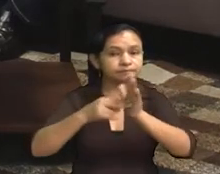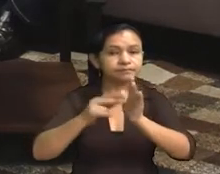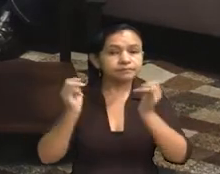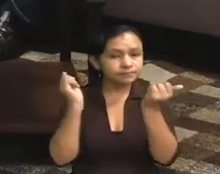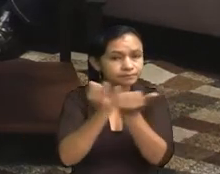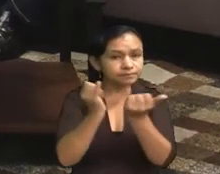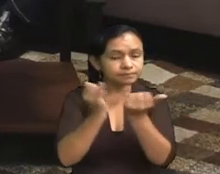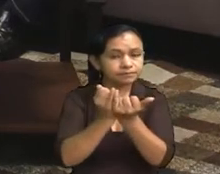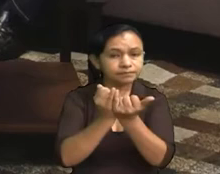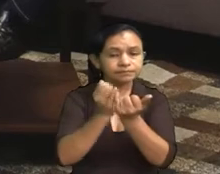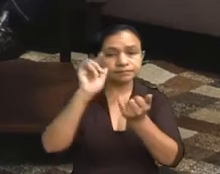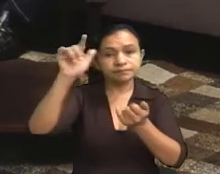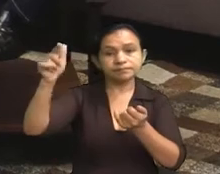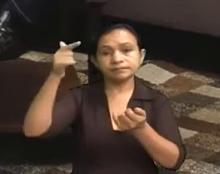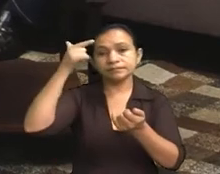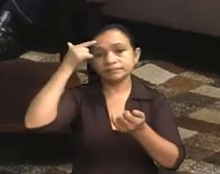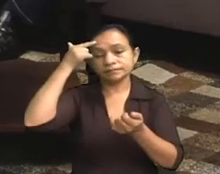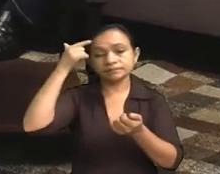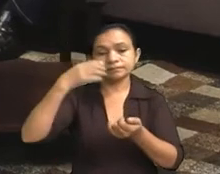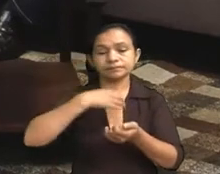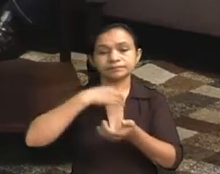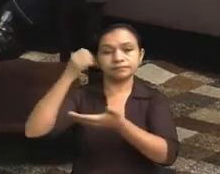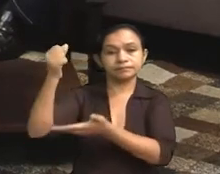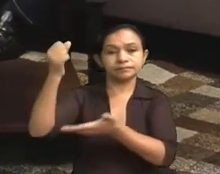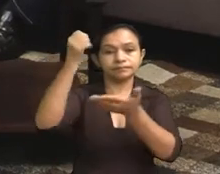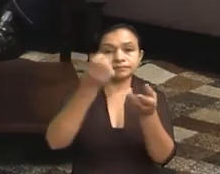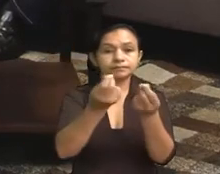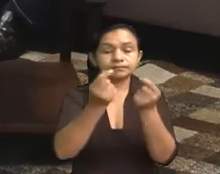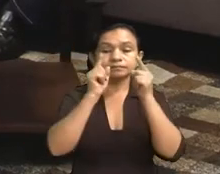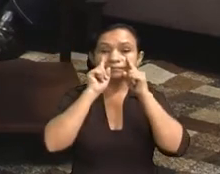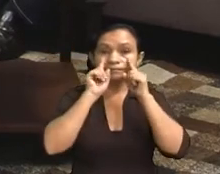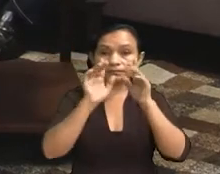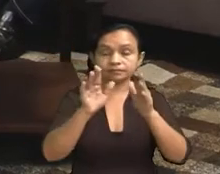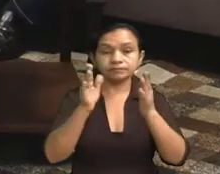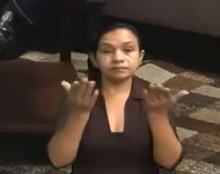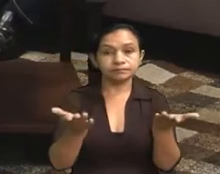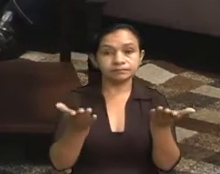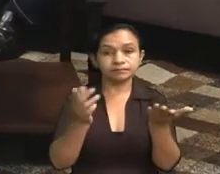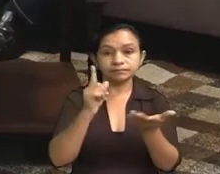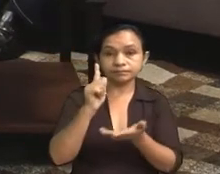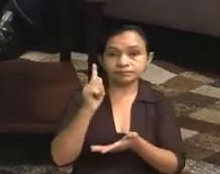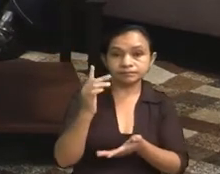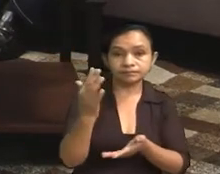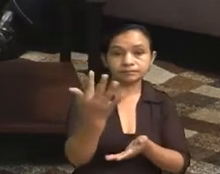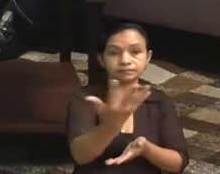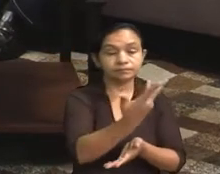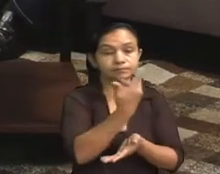también nuestro gobierno invierte en seguridad ciudadana. Nosotros